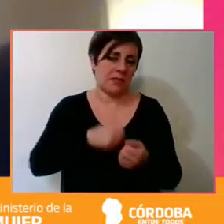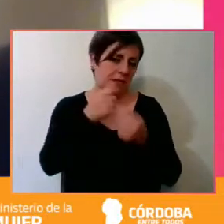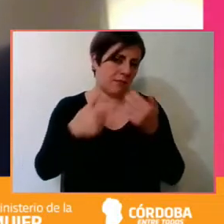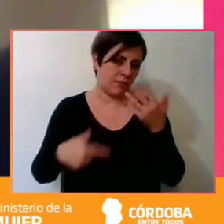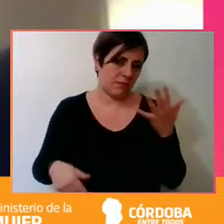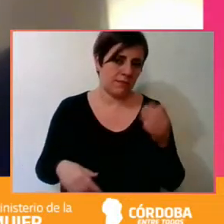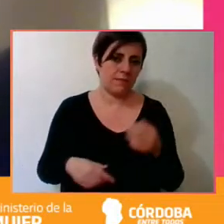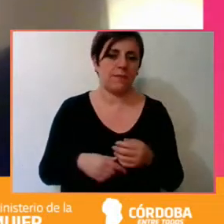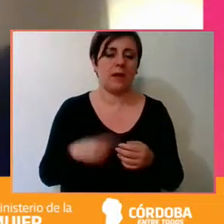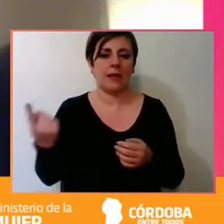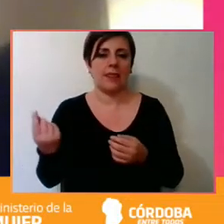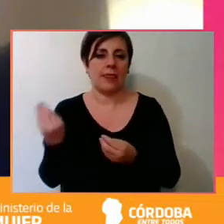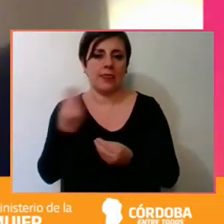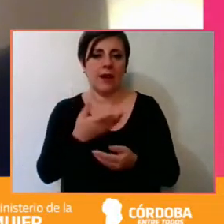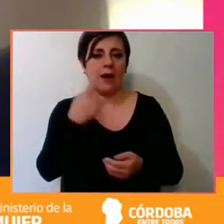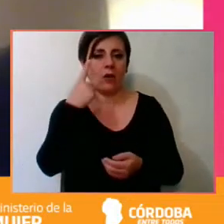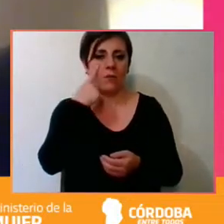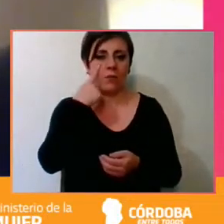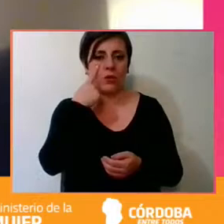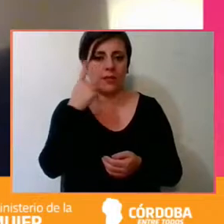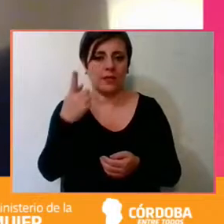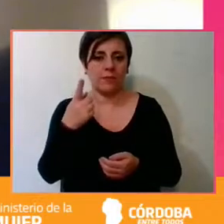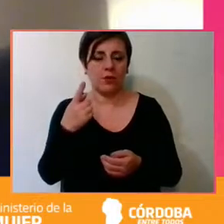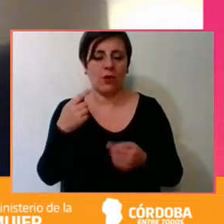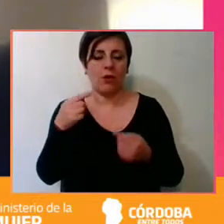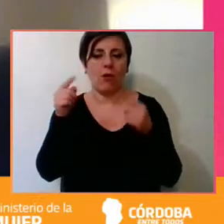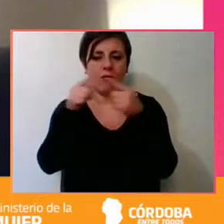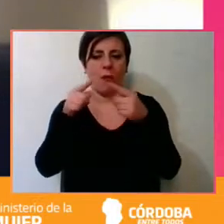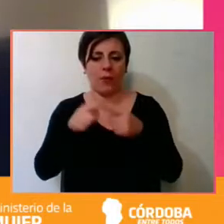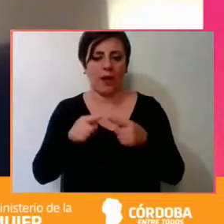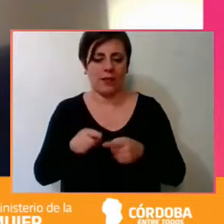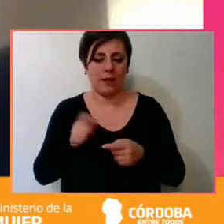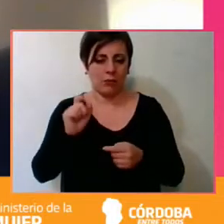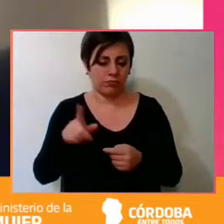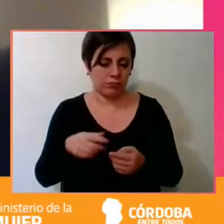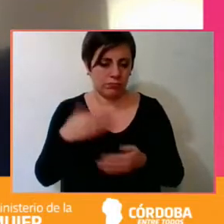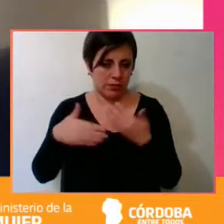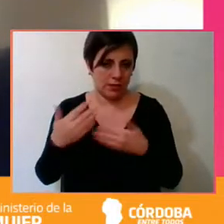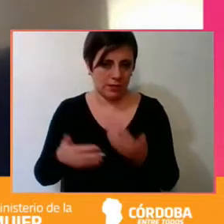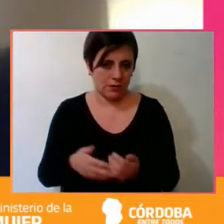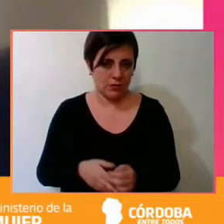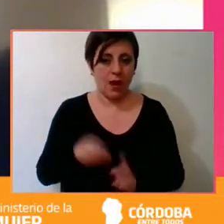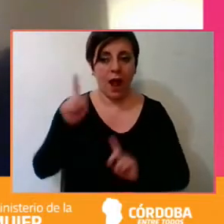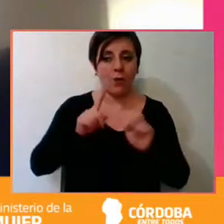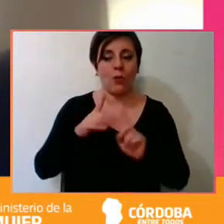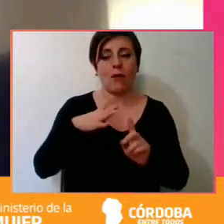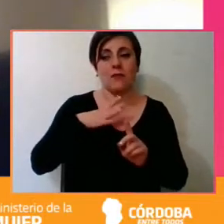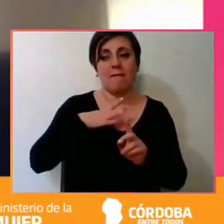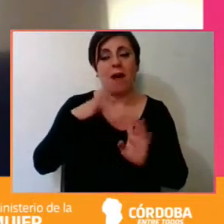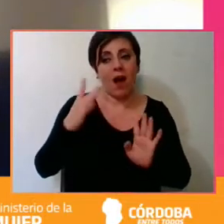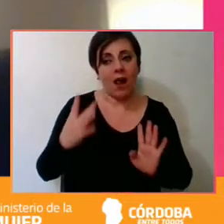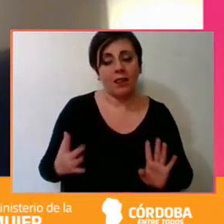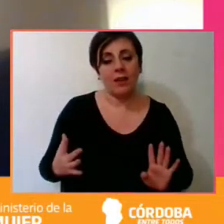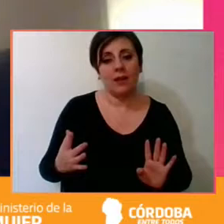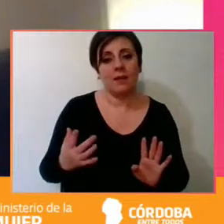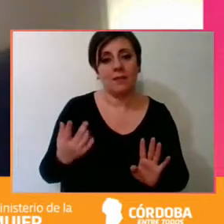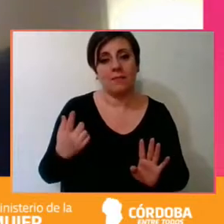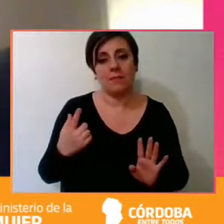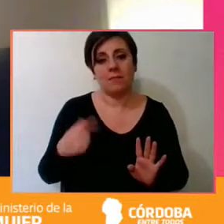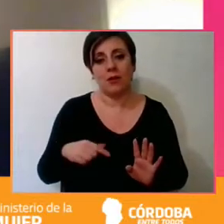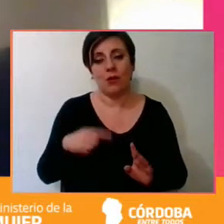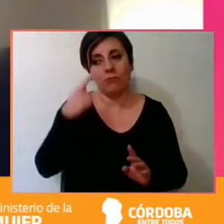en los municipios la definición de los objetivos. Algunas cosas se me quedan en el tintero, pero está bien que no las agote para que me